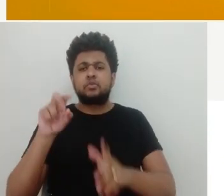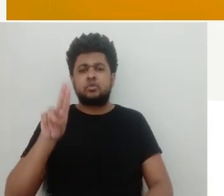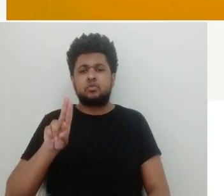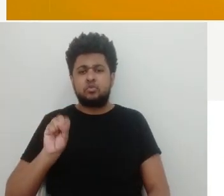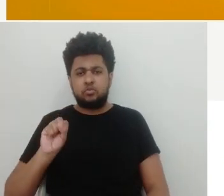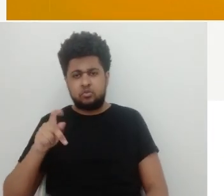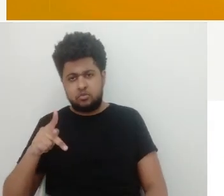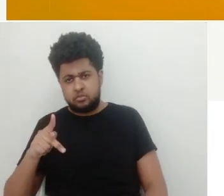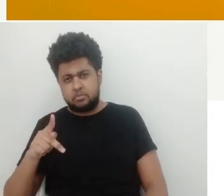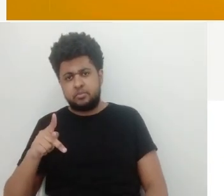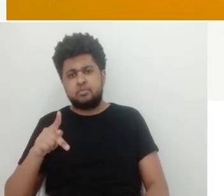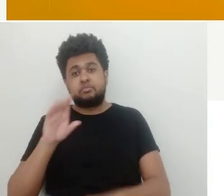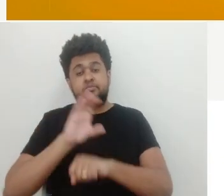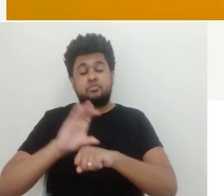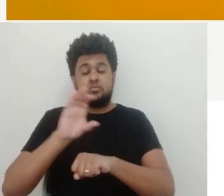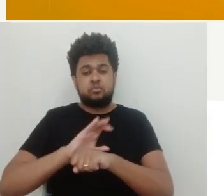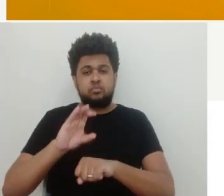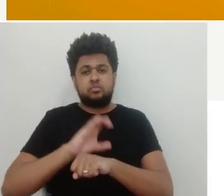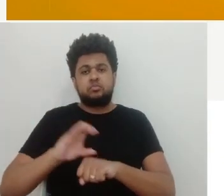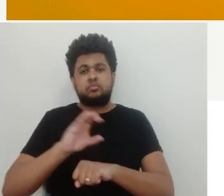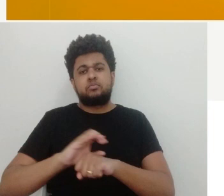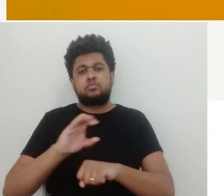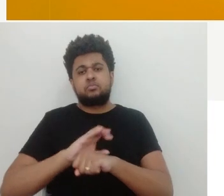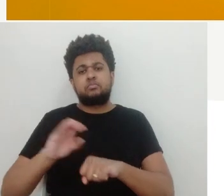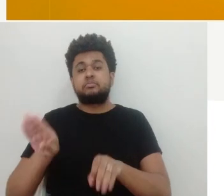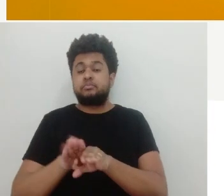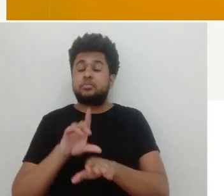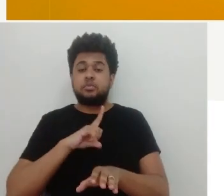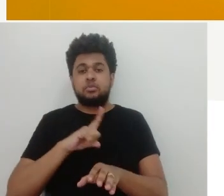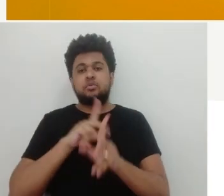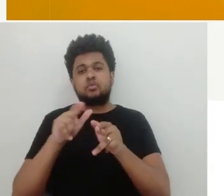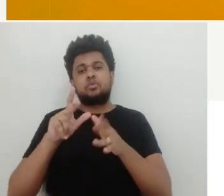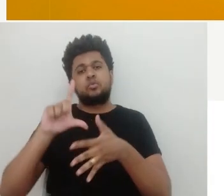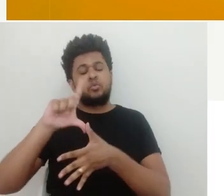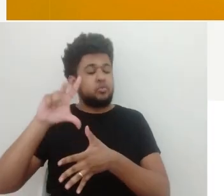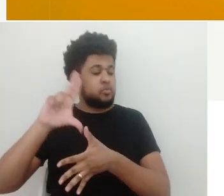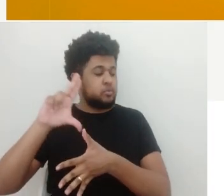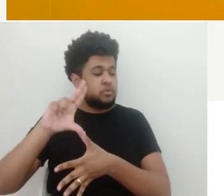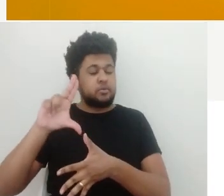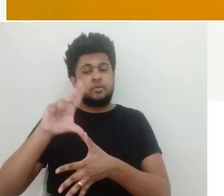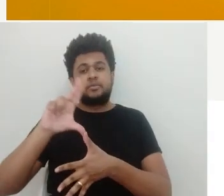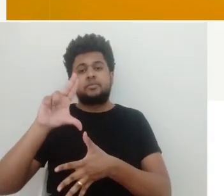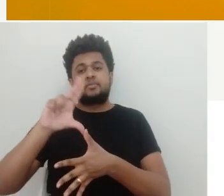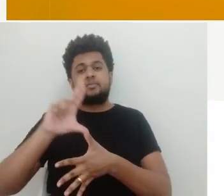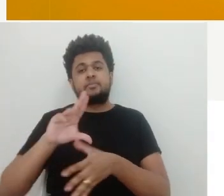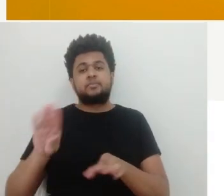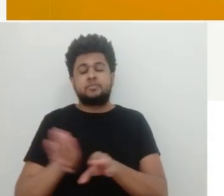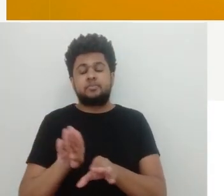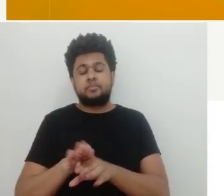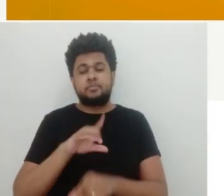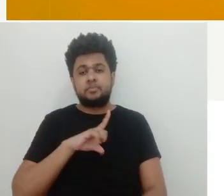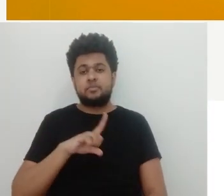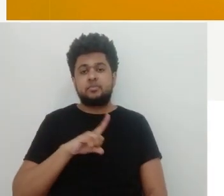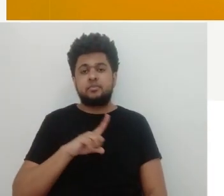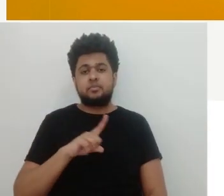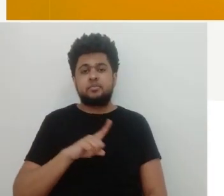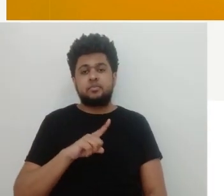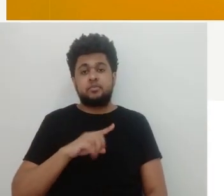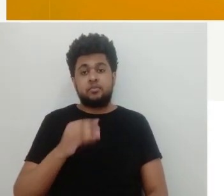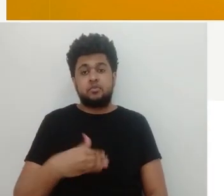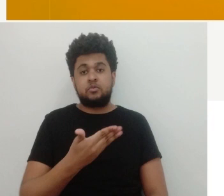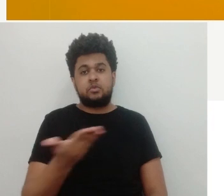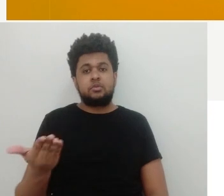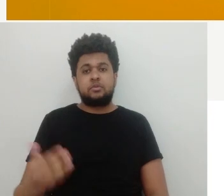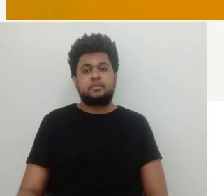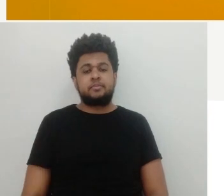me es muy cercana y también a ustedes. Voy resumiendo porque sé que ya no me queda tiempo, pero quería,